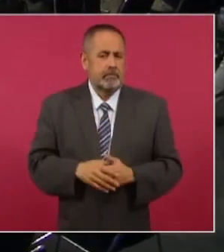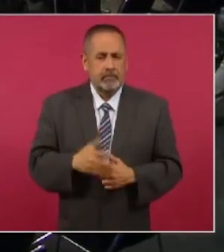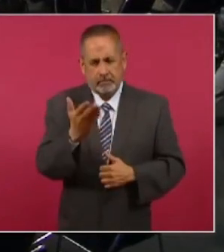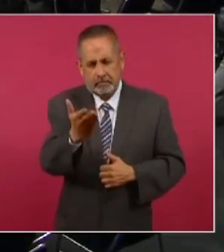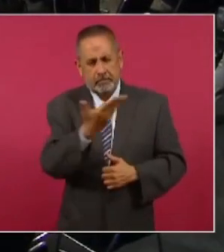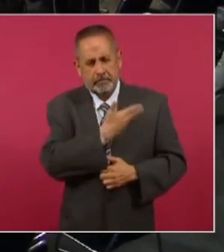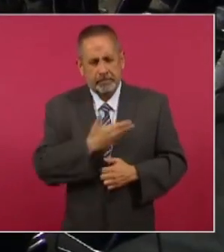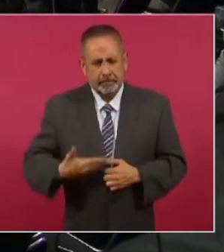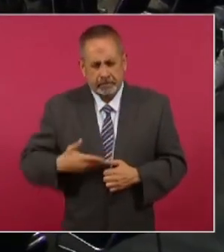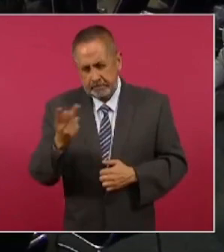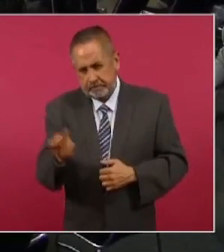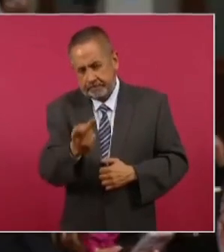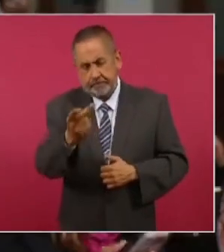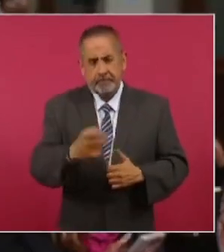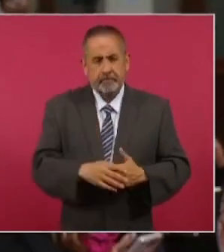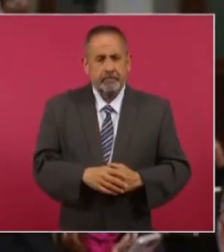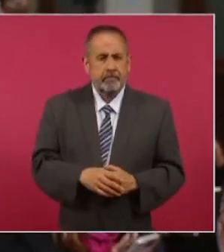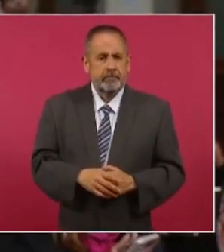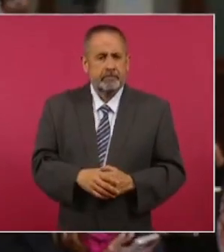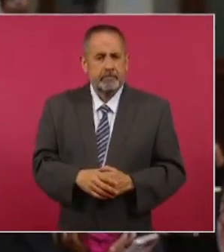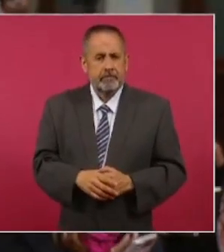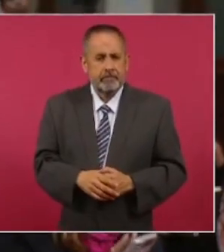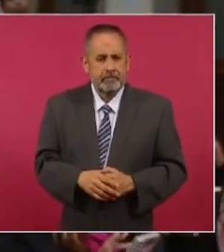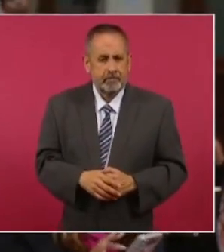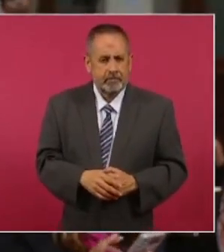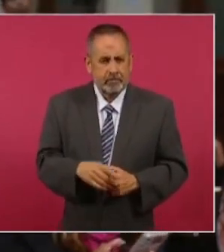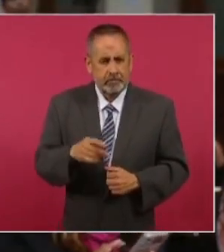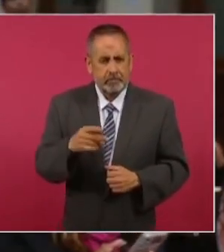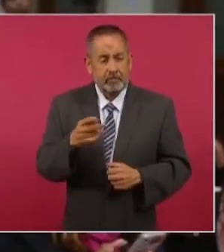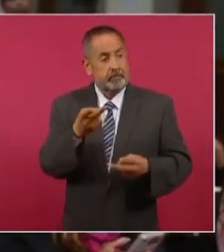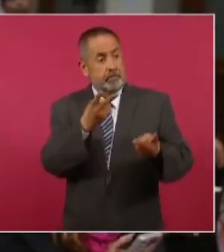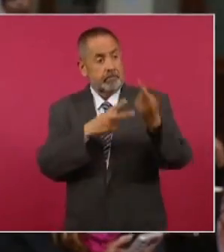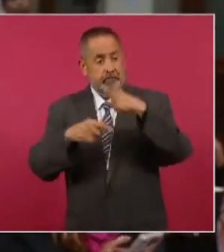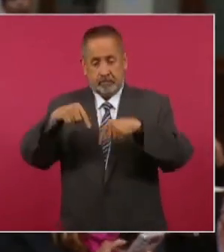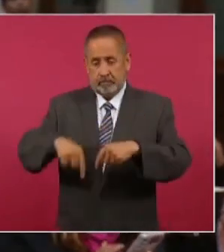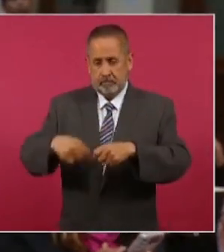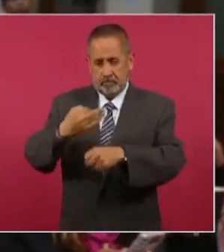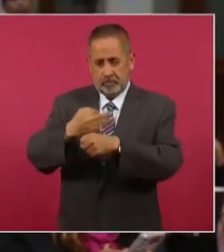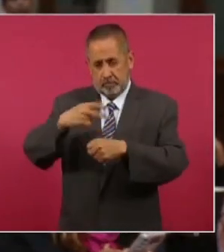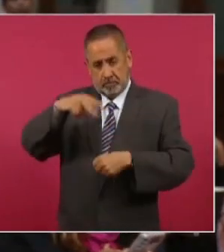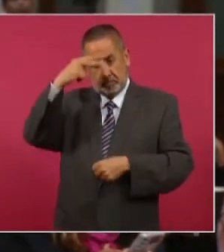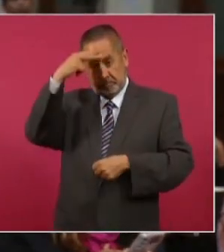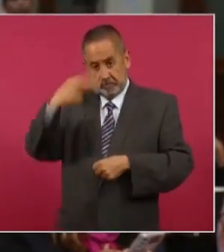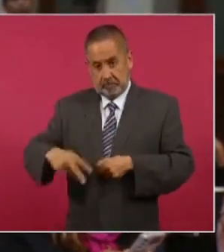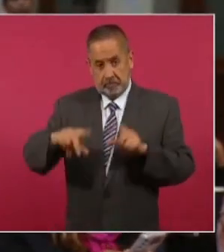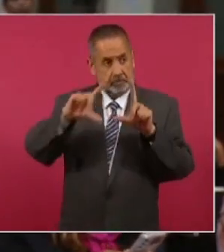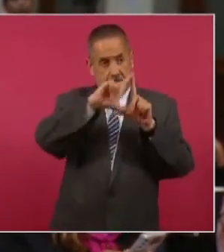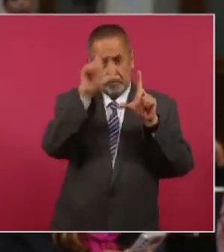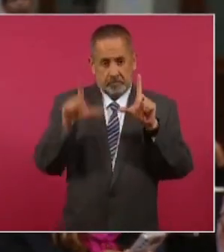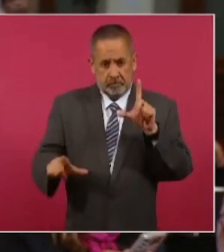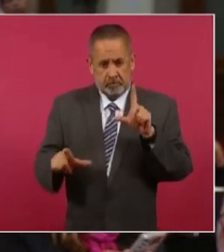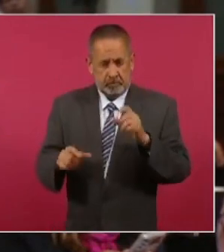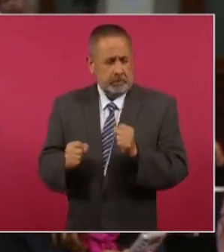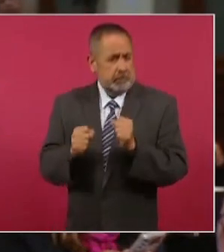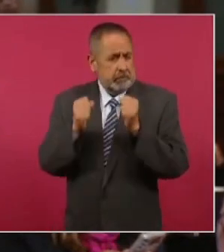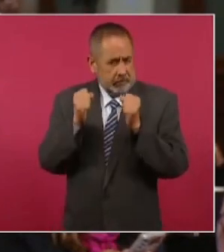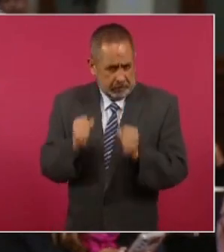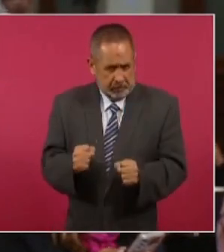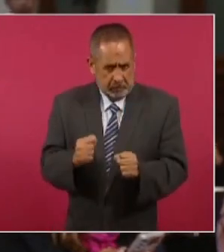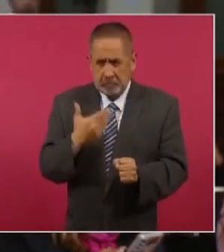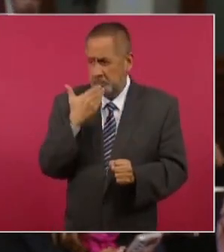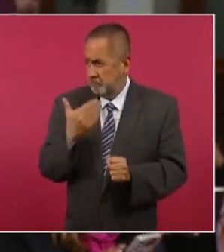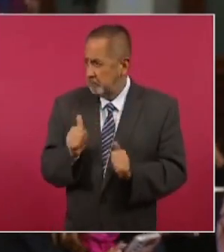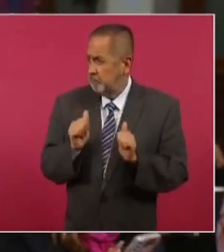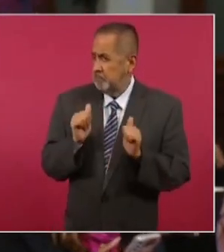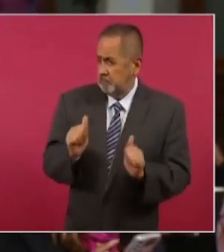presidente la pregunta es ¿es seguro viajar en este momento a México con todo lo que se está viendo con